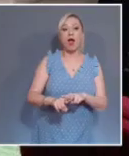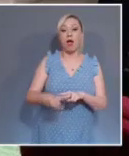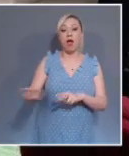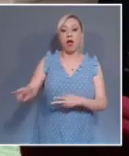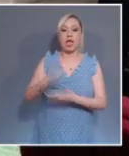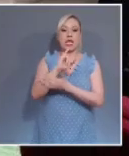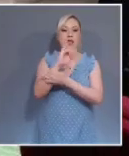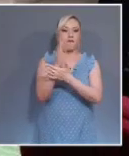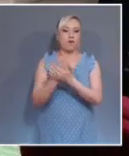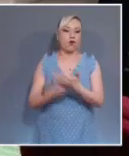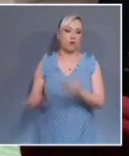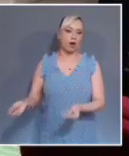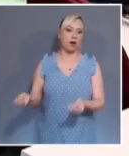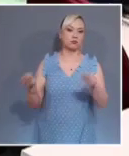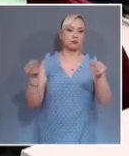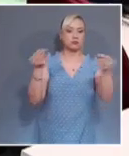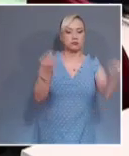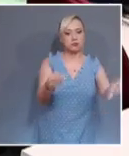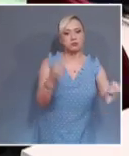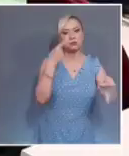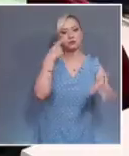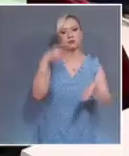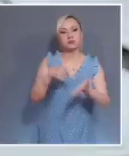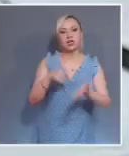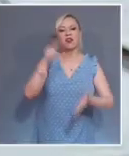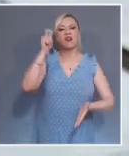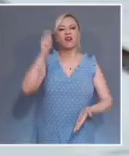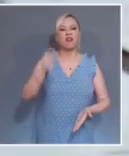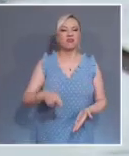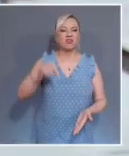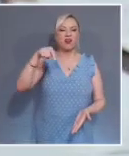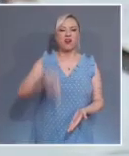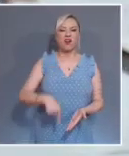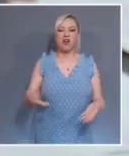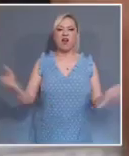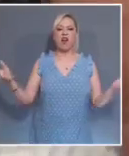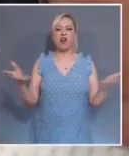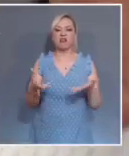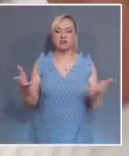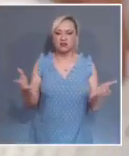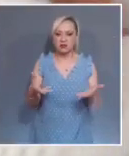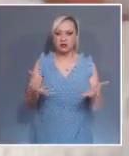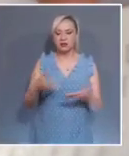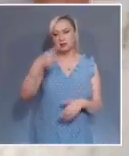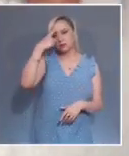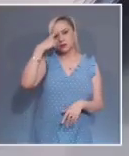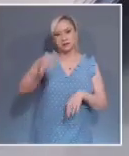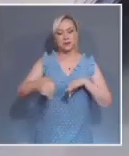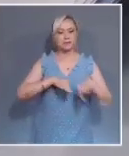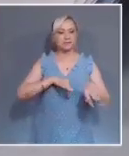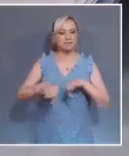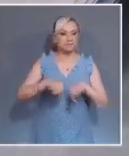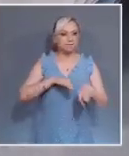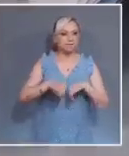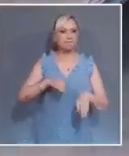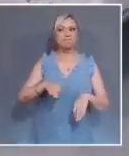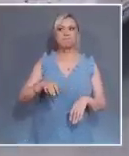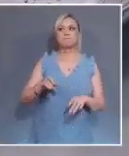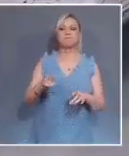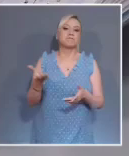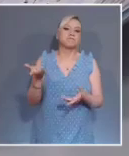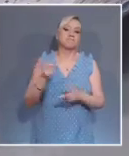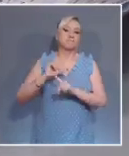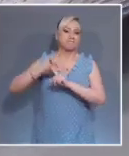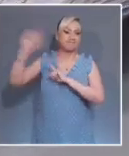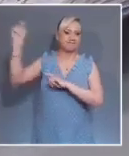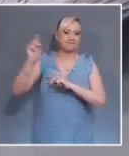informe pormenorizado respecto de las medidas que se hayan adoptado, así como de aquellas cuestiones cuya resolución reserven para el